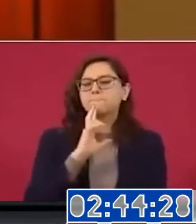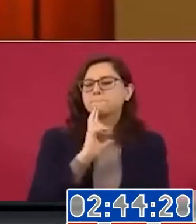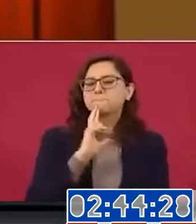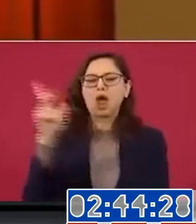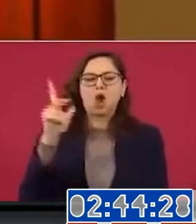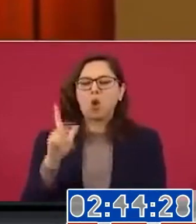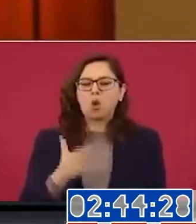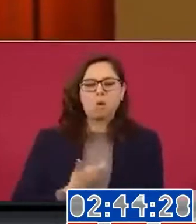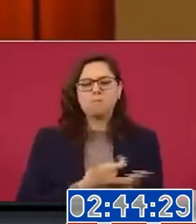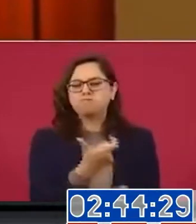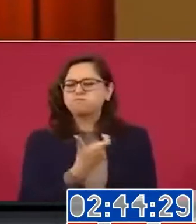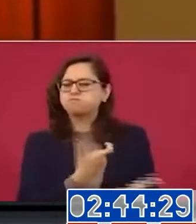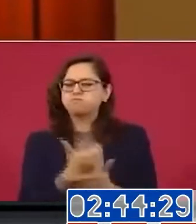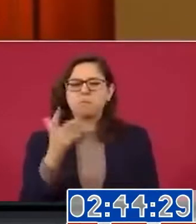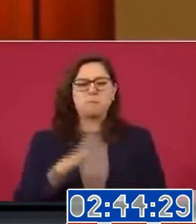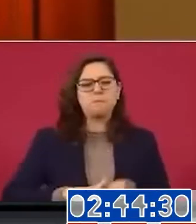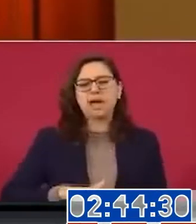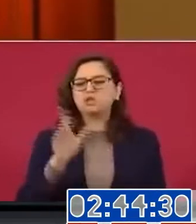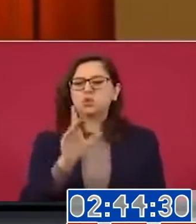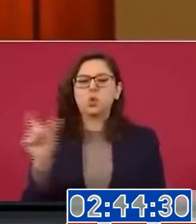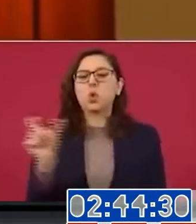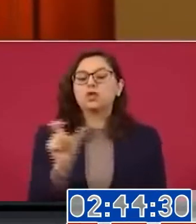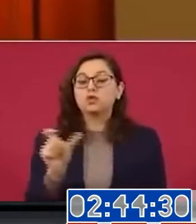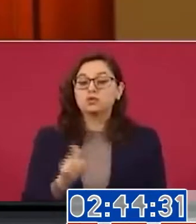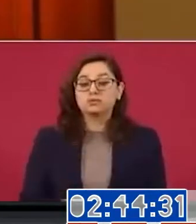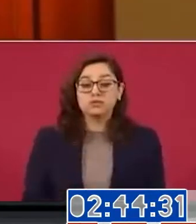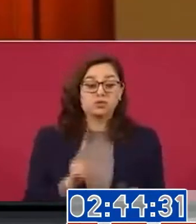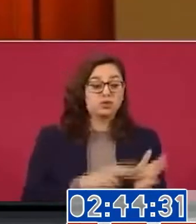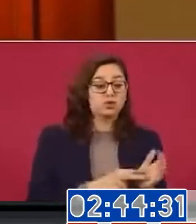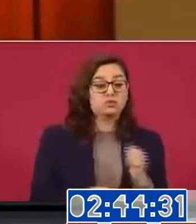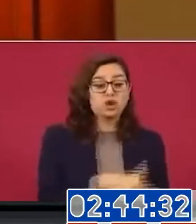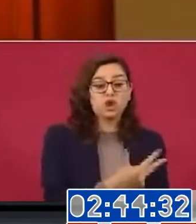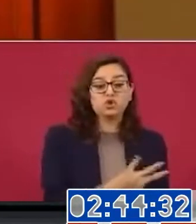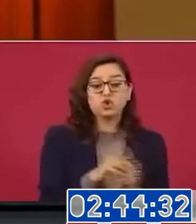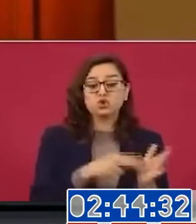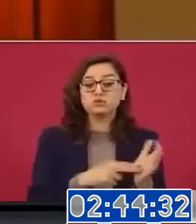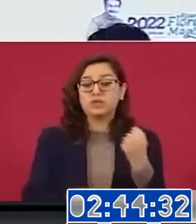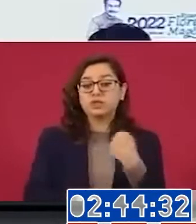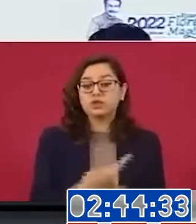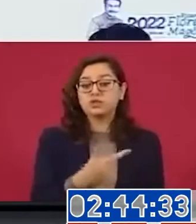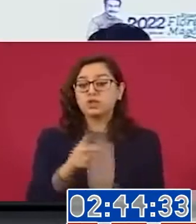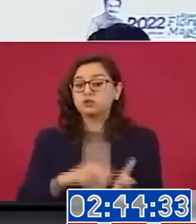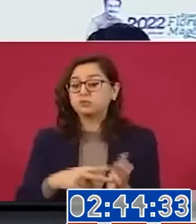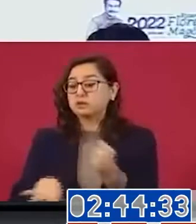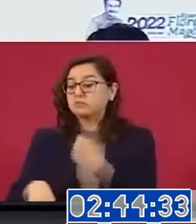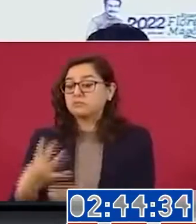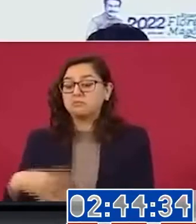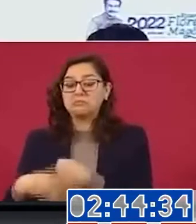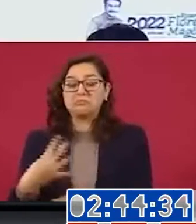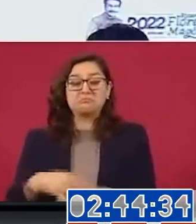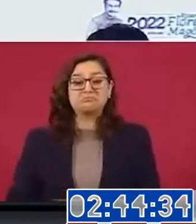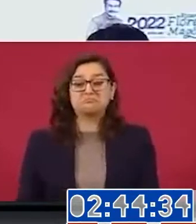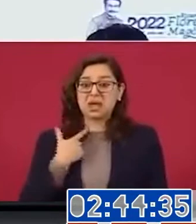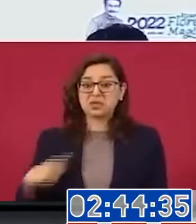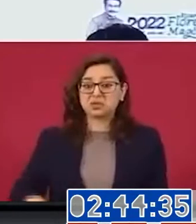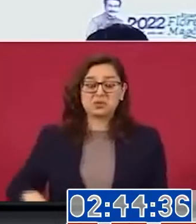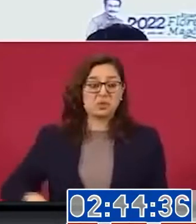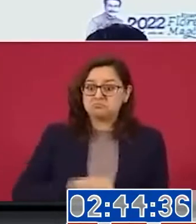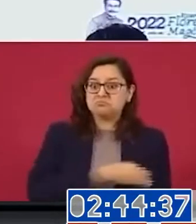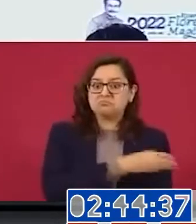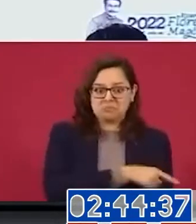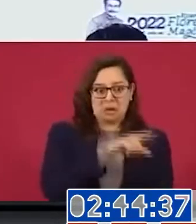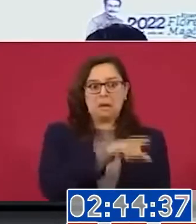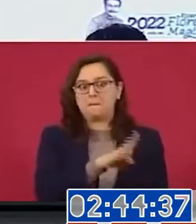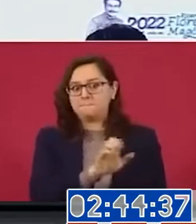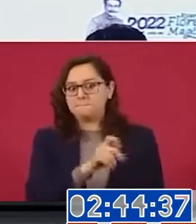Hughes, pero cuando se firmaron los contratos con Pemex, él ya no era directivo de Baker Hughes. Sin embargo,